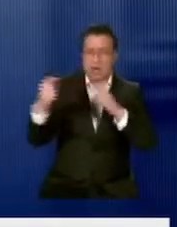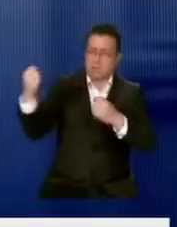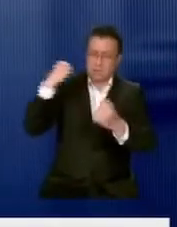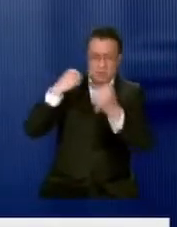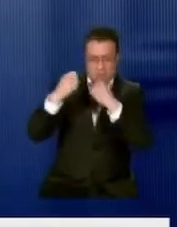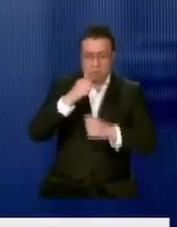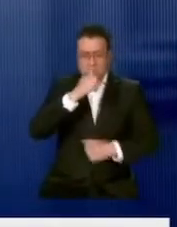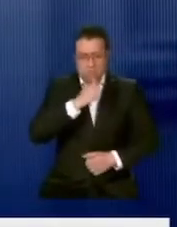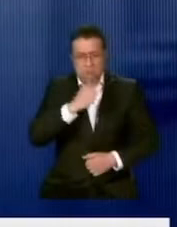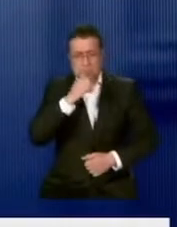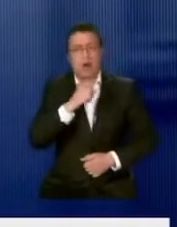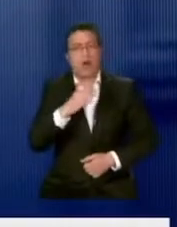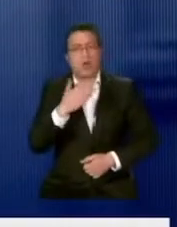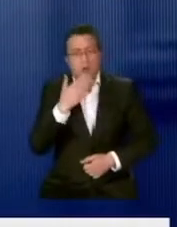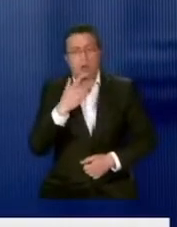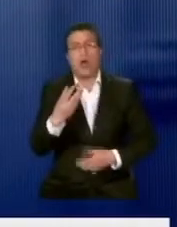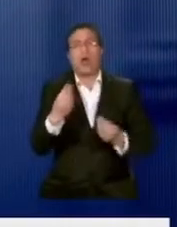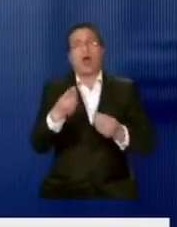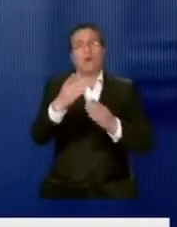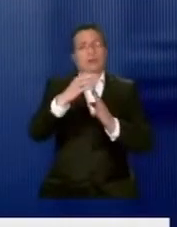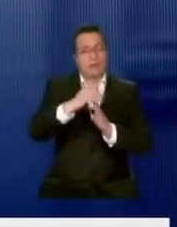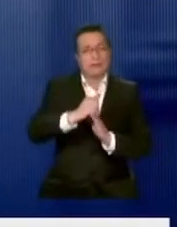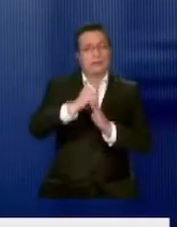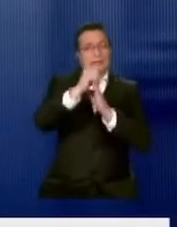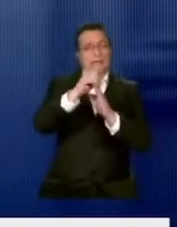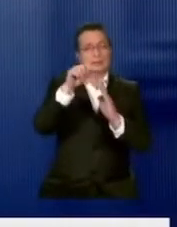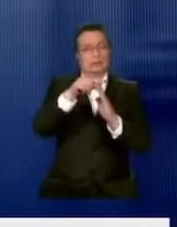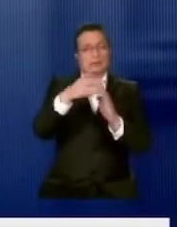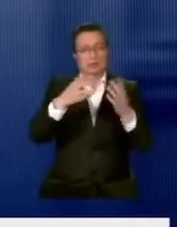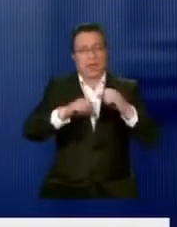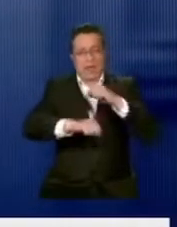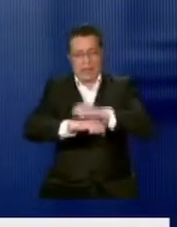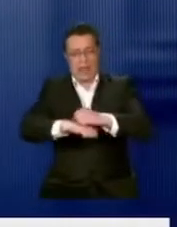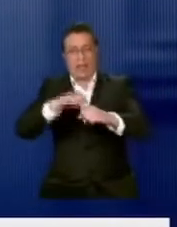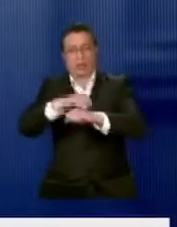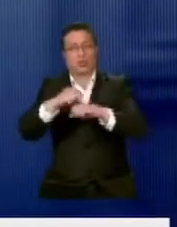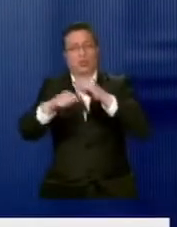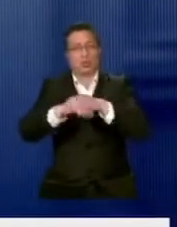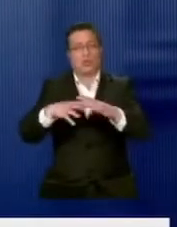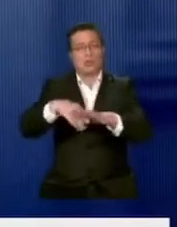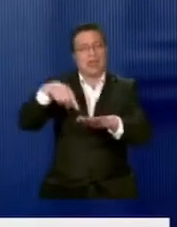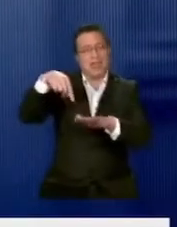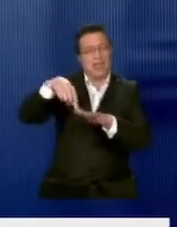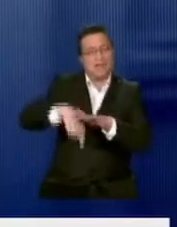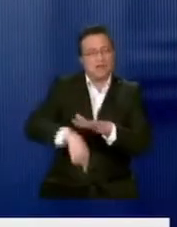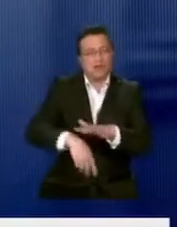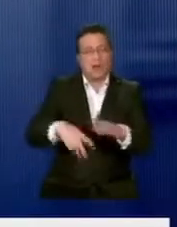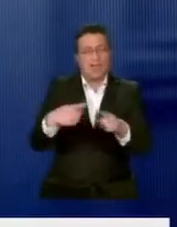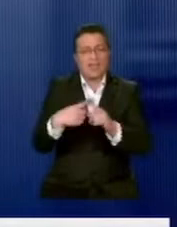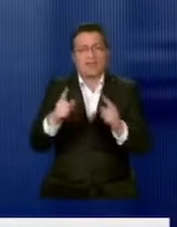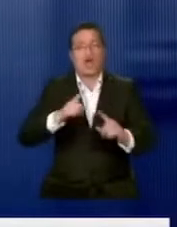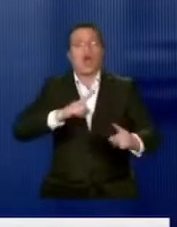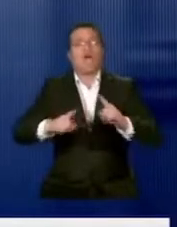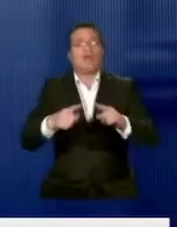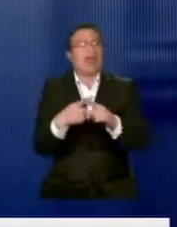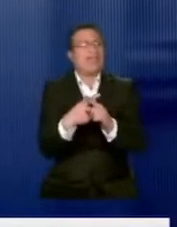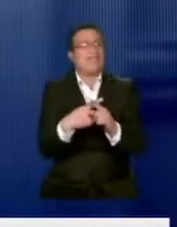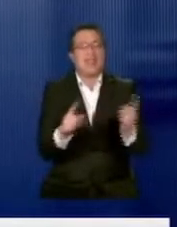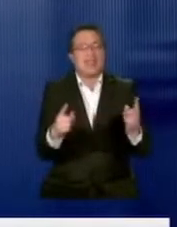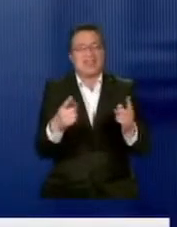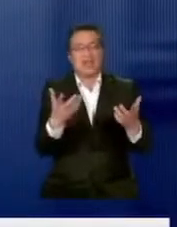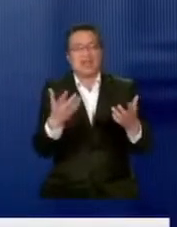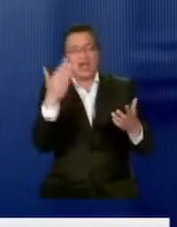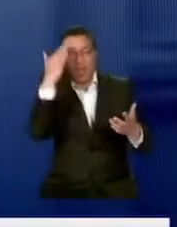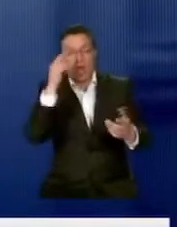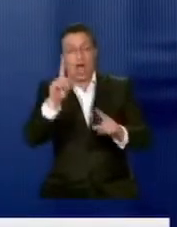agresiones físicas. ¿Cómo se puede liderar una coalición que tiene una fractura tan, tan profunda en cómo se entiende ser gobierno? Una coalición